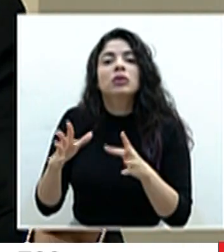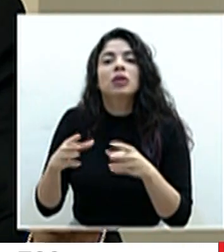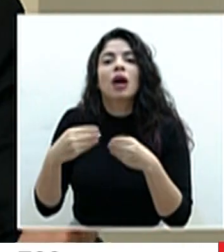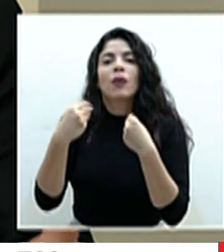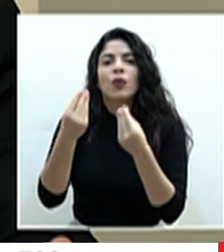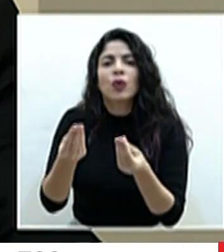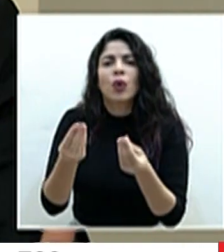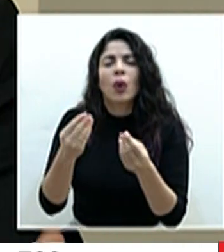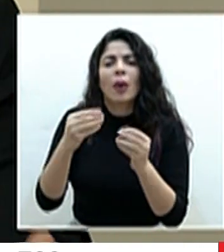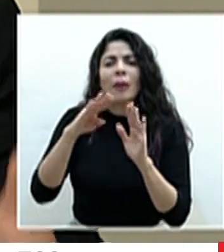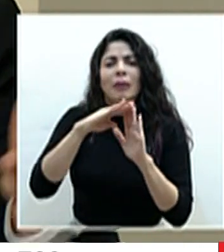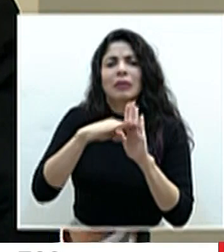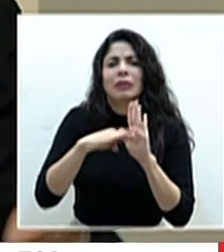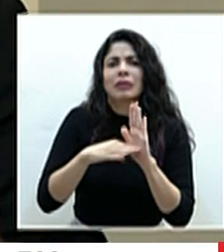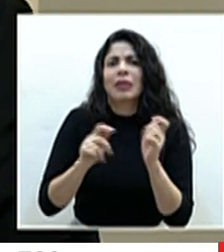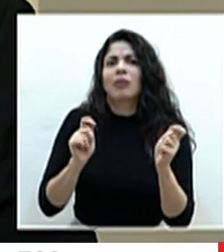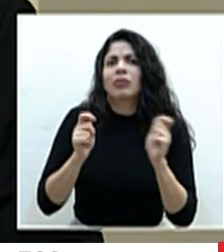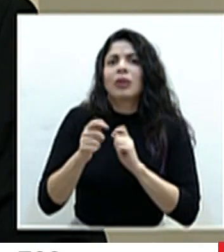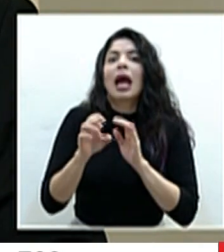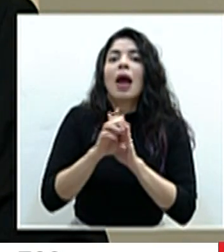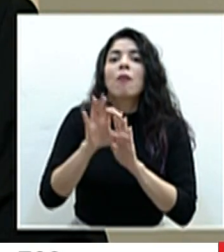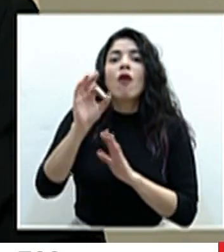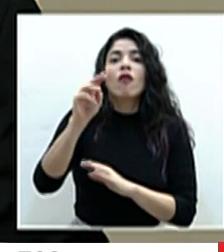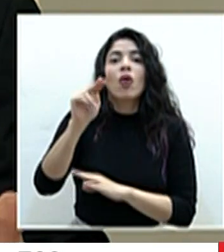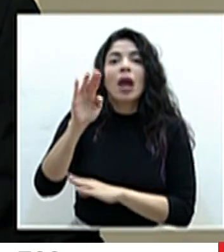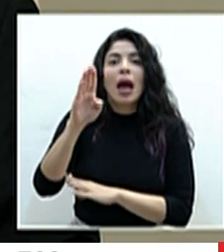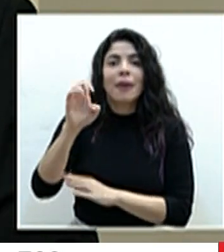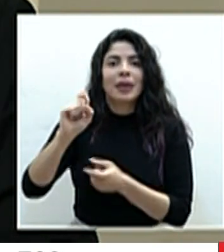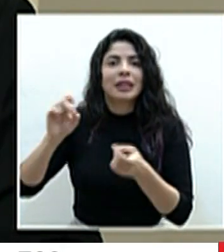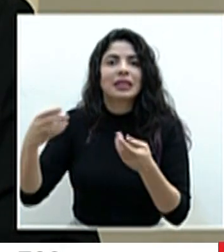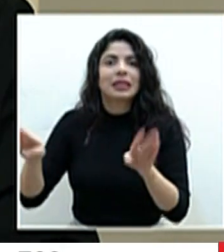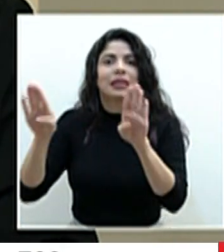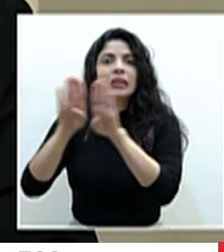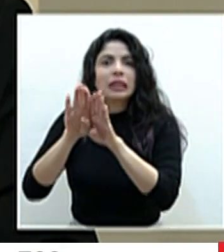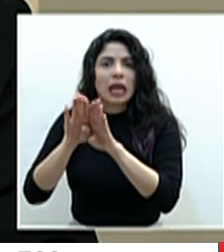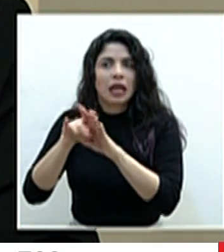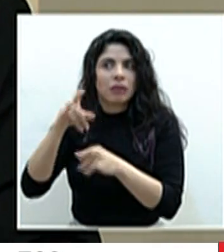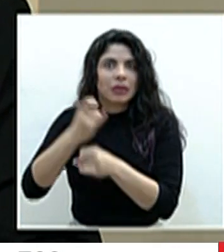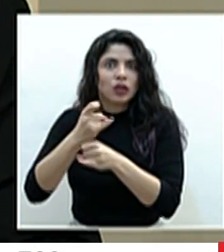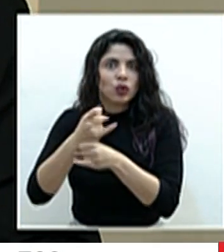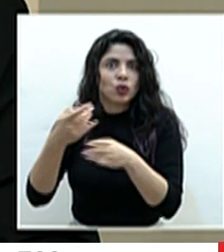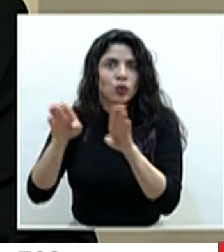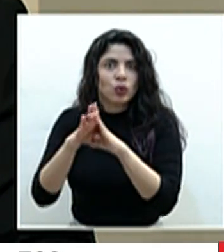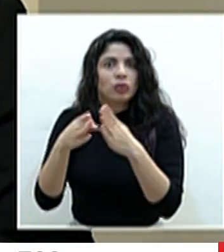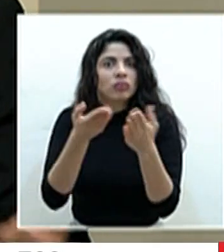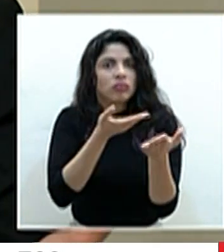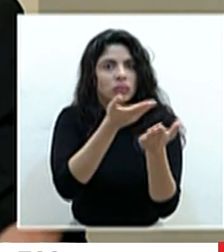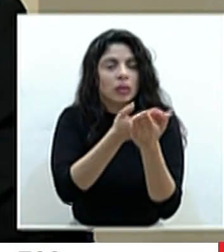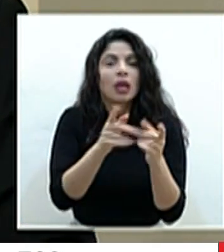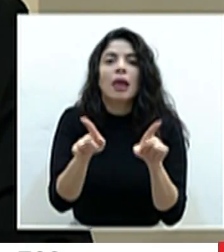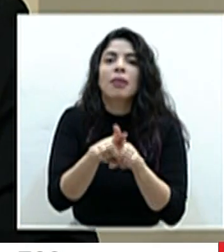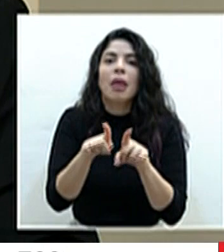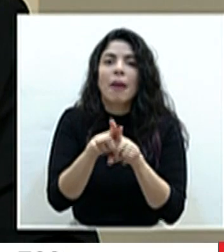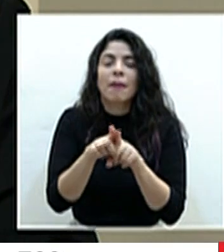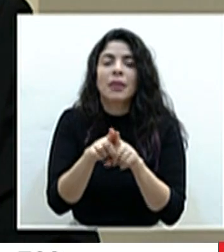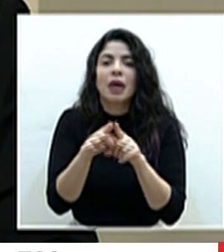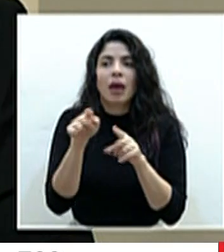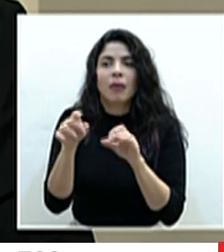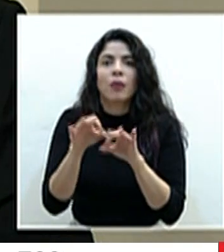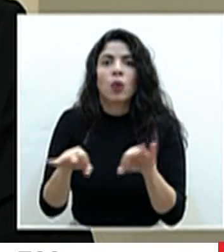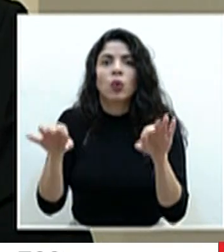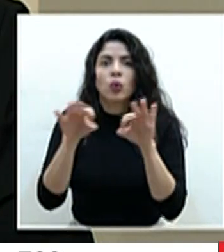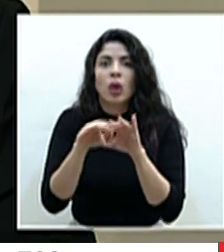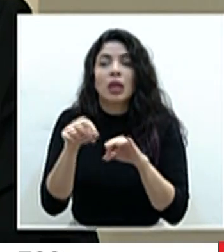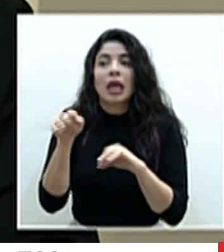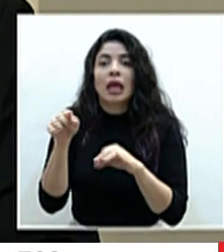medidas transformadoras como el cierre de FONAVE, que es una parte de un cierre institucional, que también tendrá un ahorro importante. Eso lo